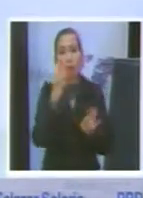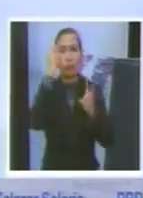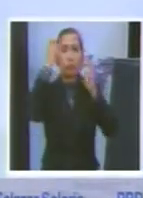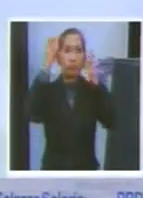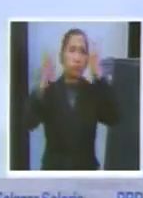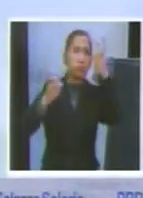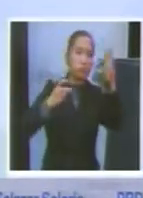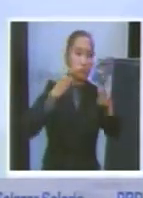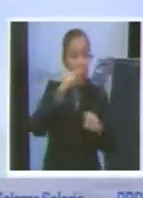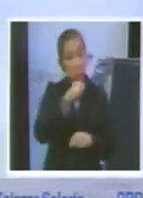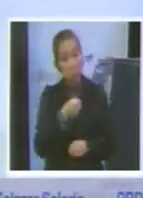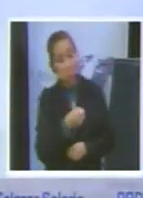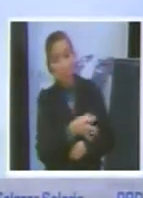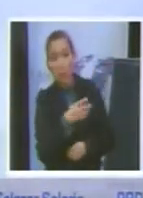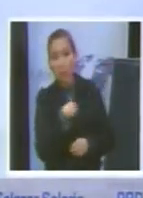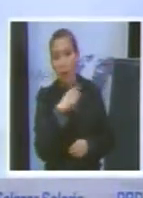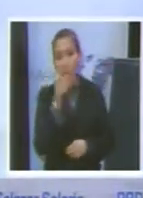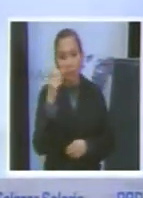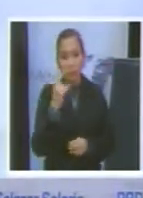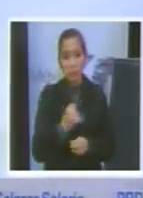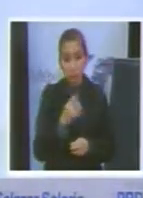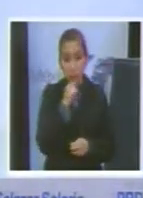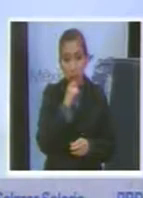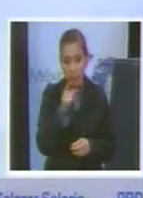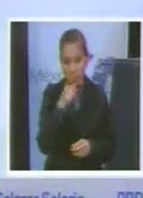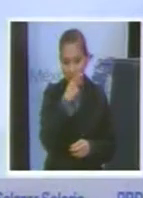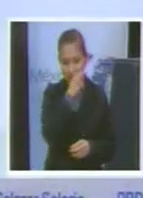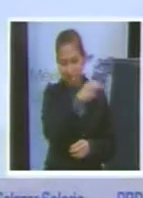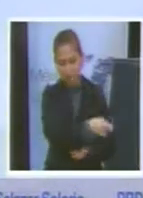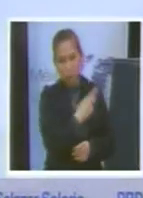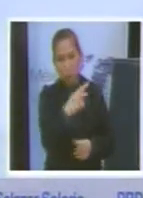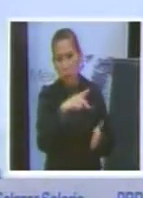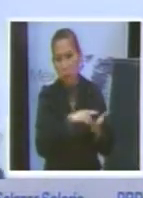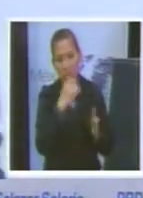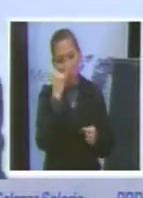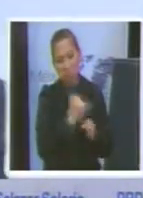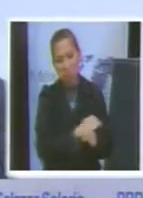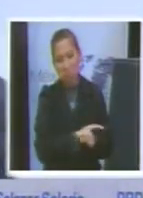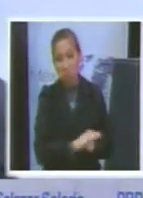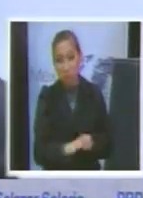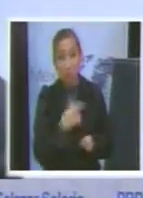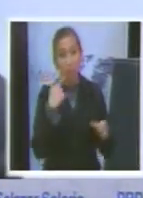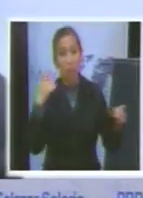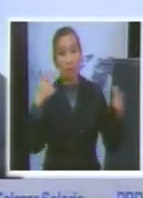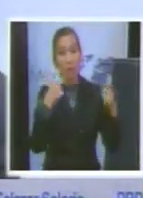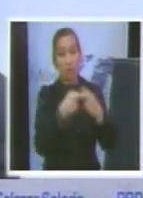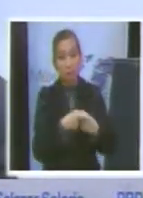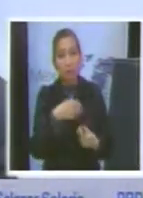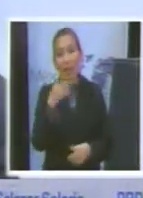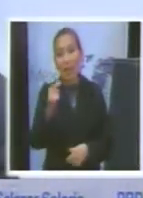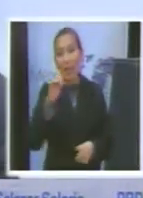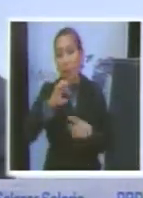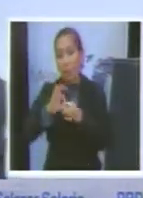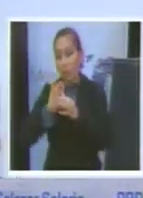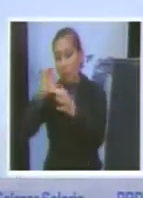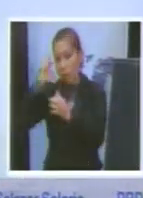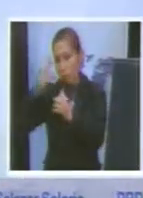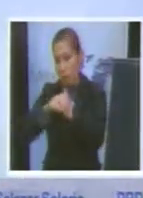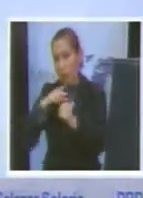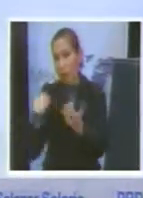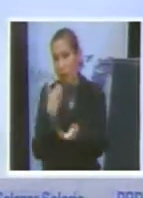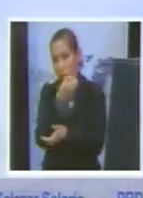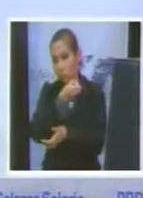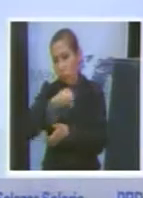soñadores, por lo improbable también que se decía de sus proyectos tan anhelados. La Unión Europea es un proyecto de